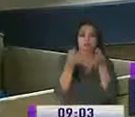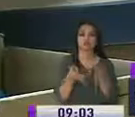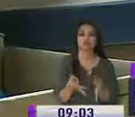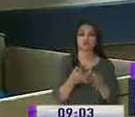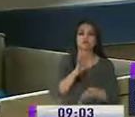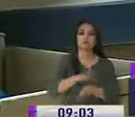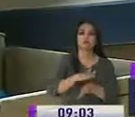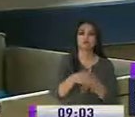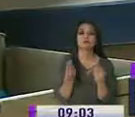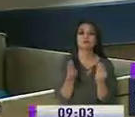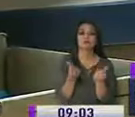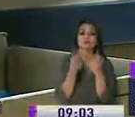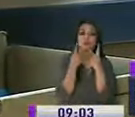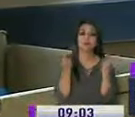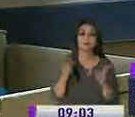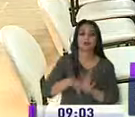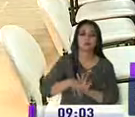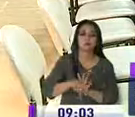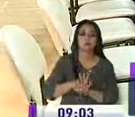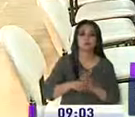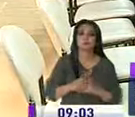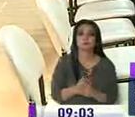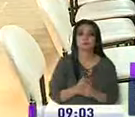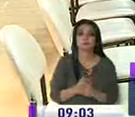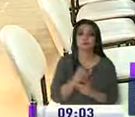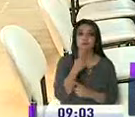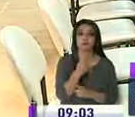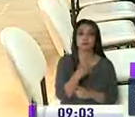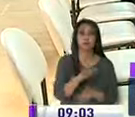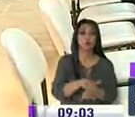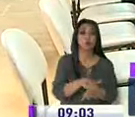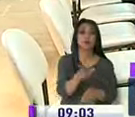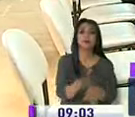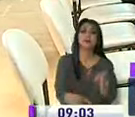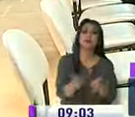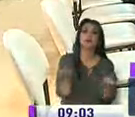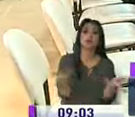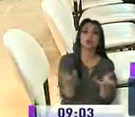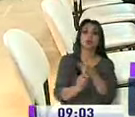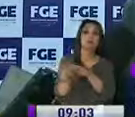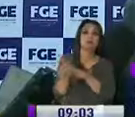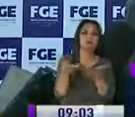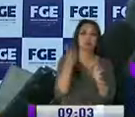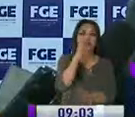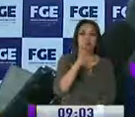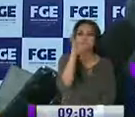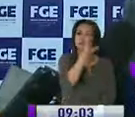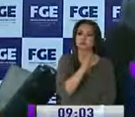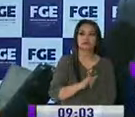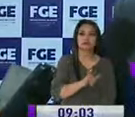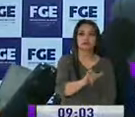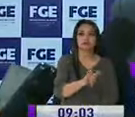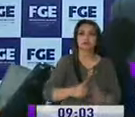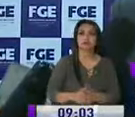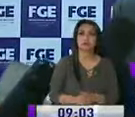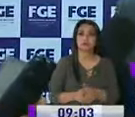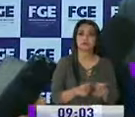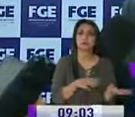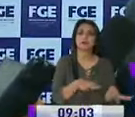por el supuesto delito de peculado. Se desconoce el paradero del exfuncionario. Fue un acta transaccional